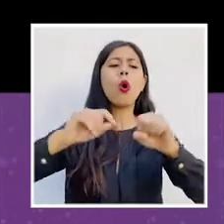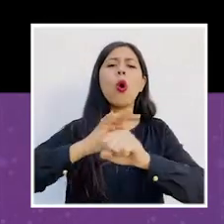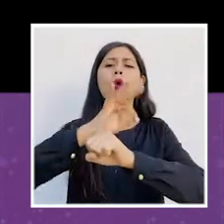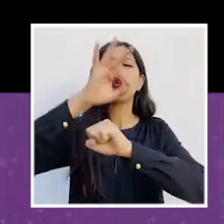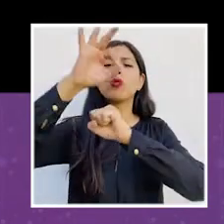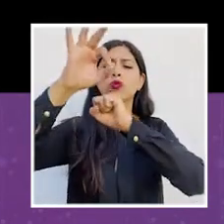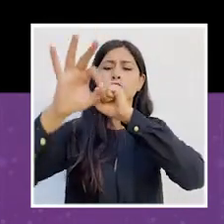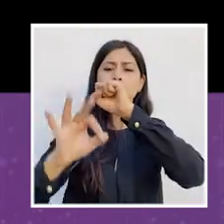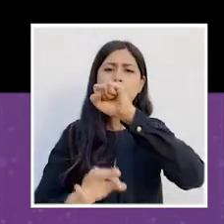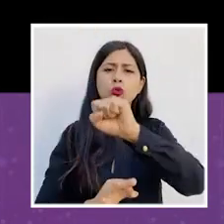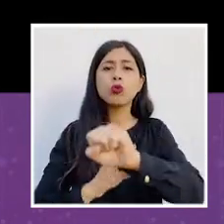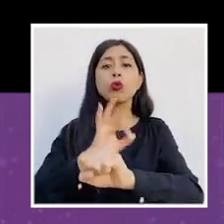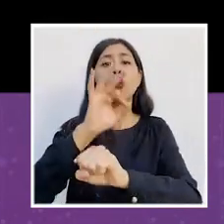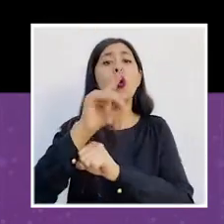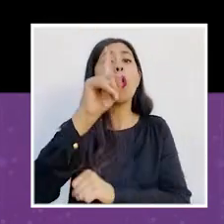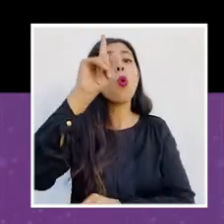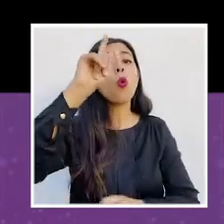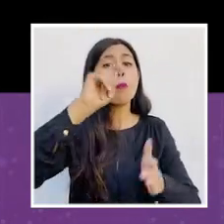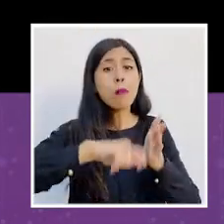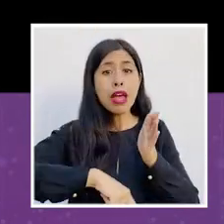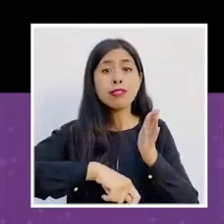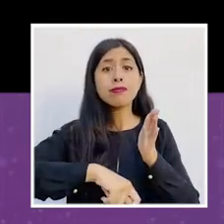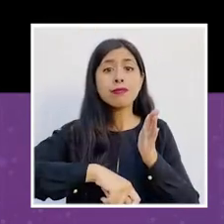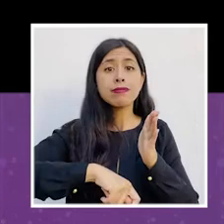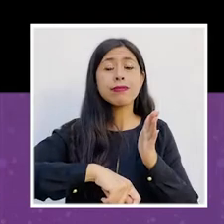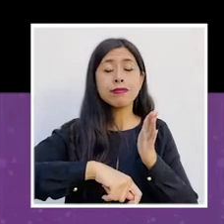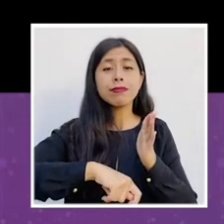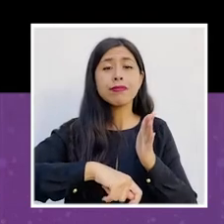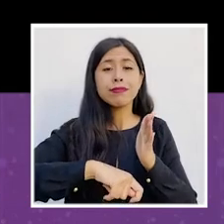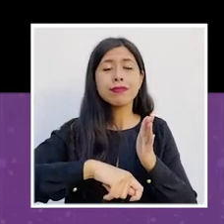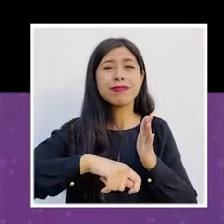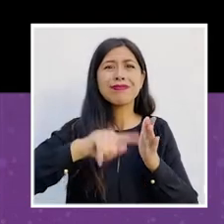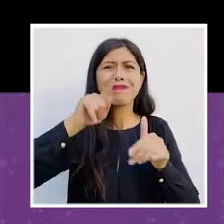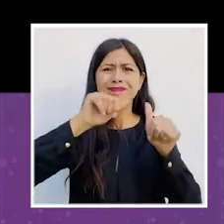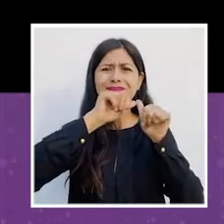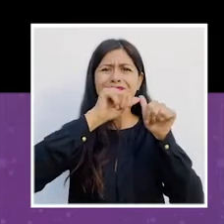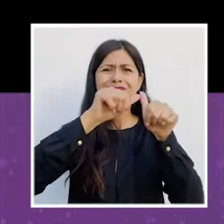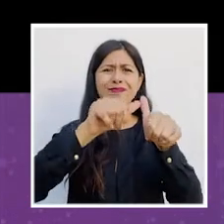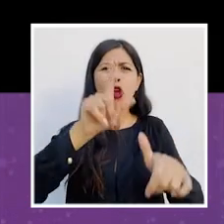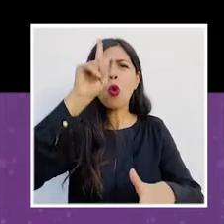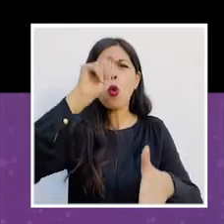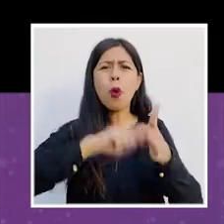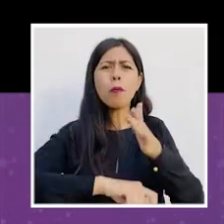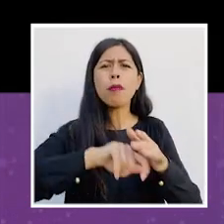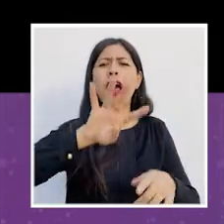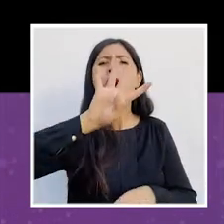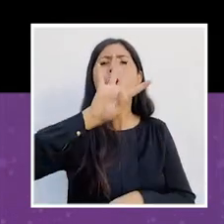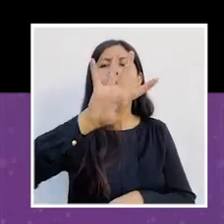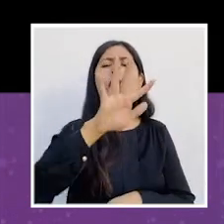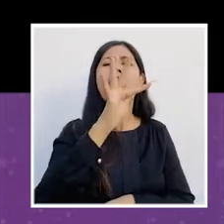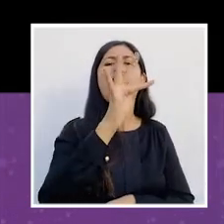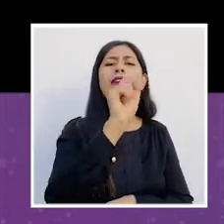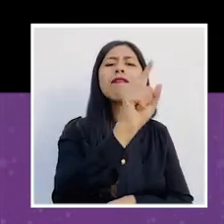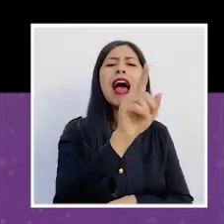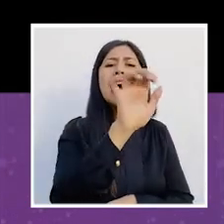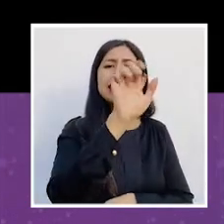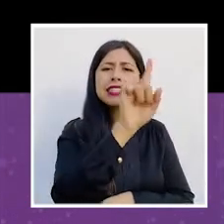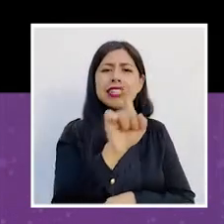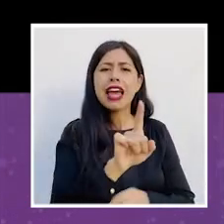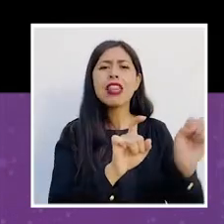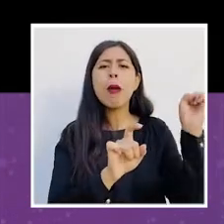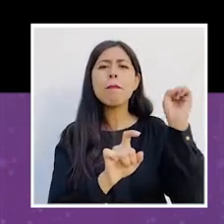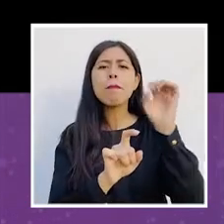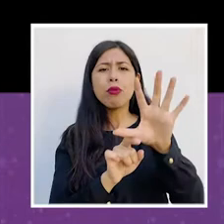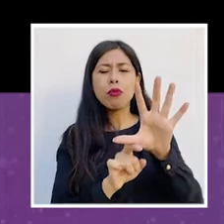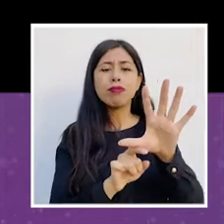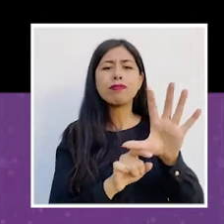vuelta en torno a la Tierra en solo un mes. Y durante ese mes pasa por cuatro fases